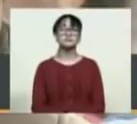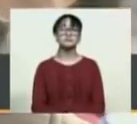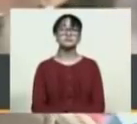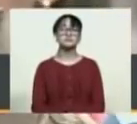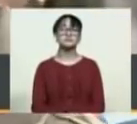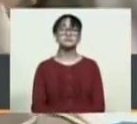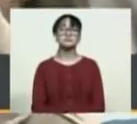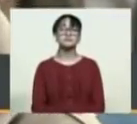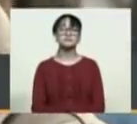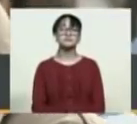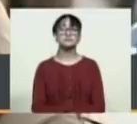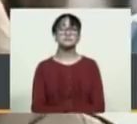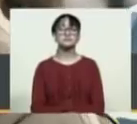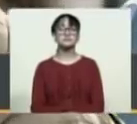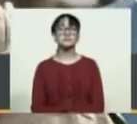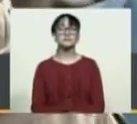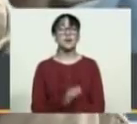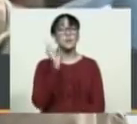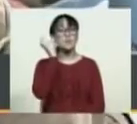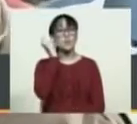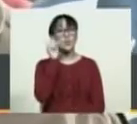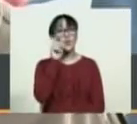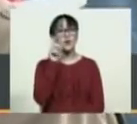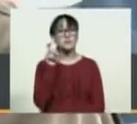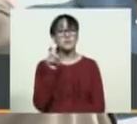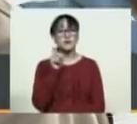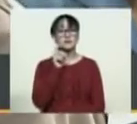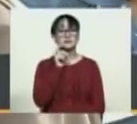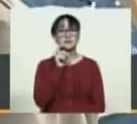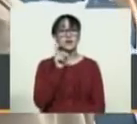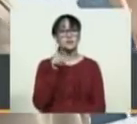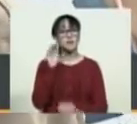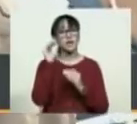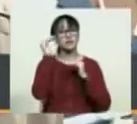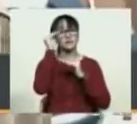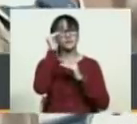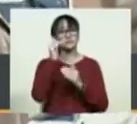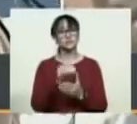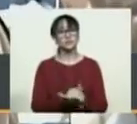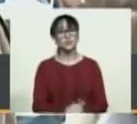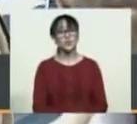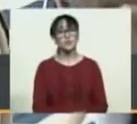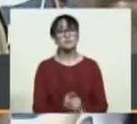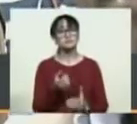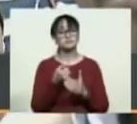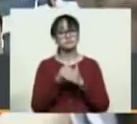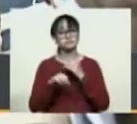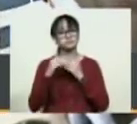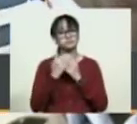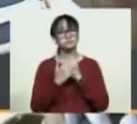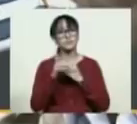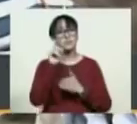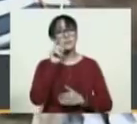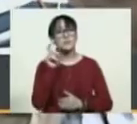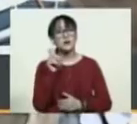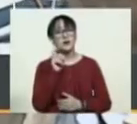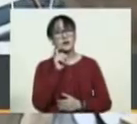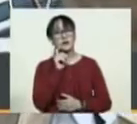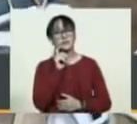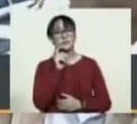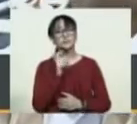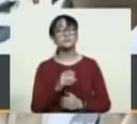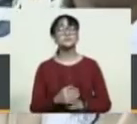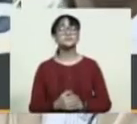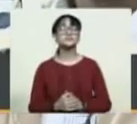Y a las mujeres embarazadas también, atención, parto humanizado. ¿Quién está embarazada por aquí?